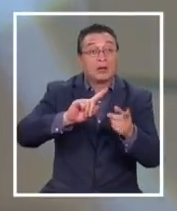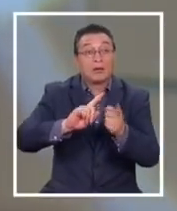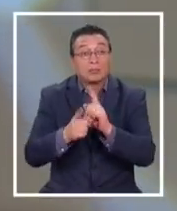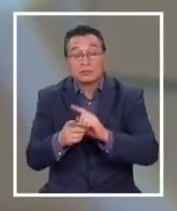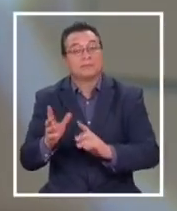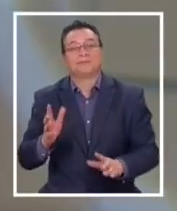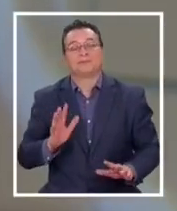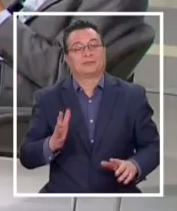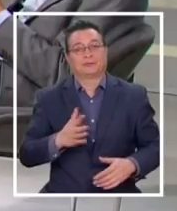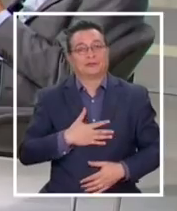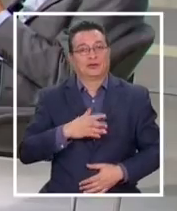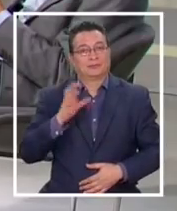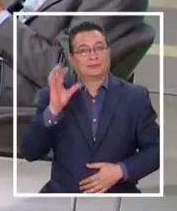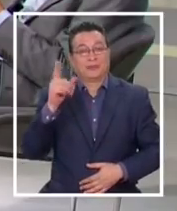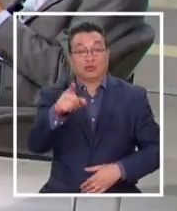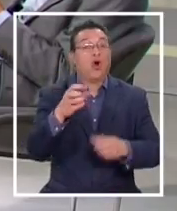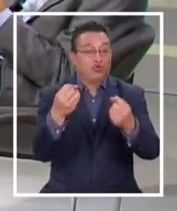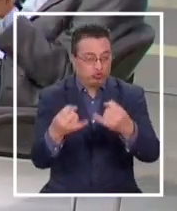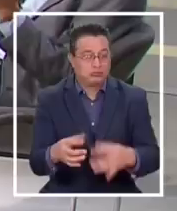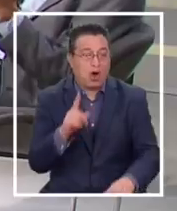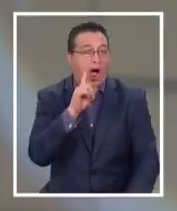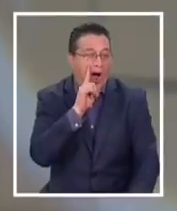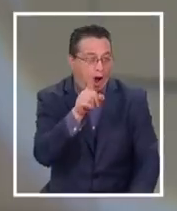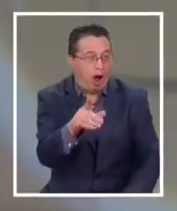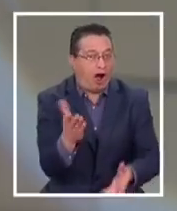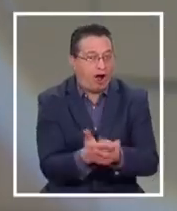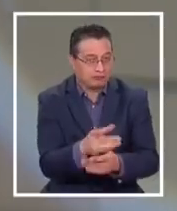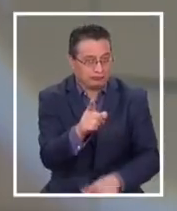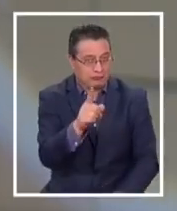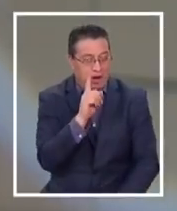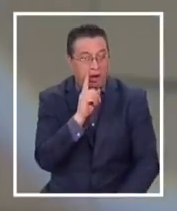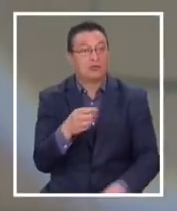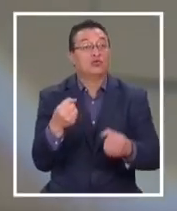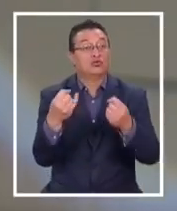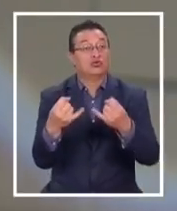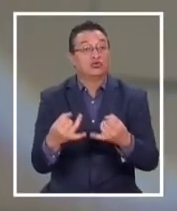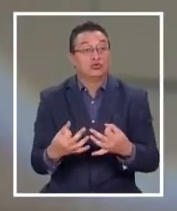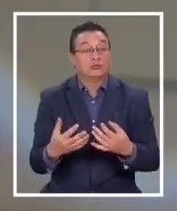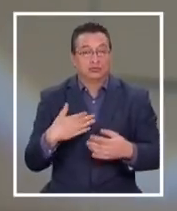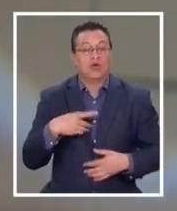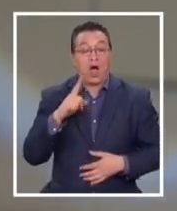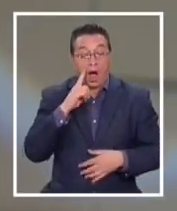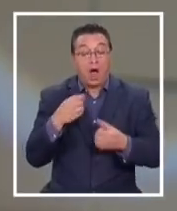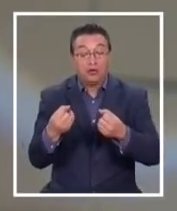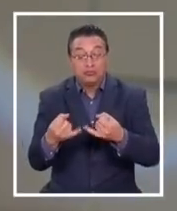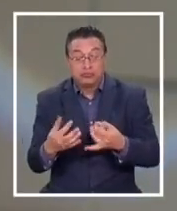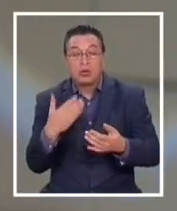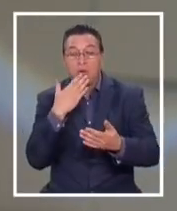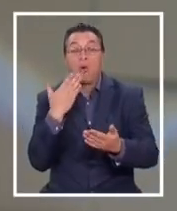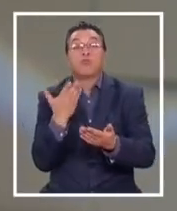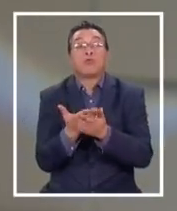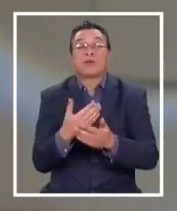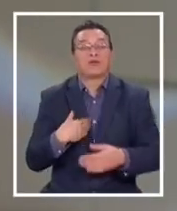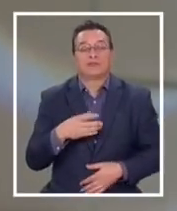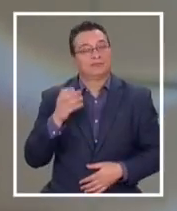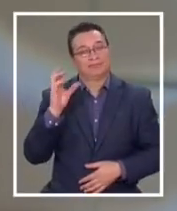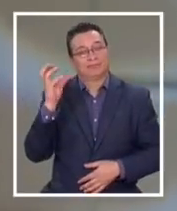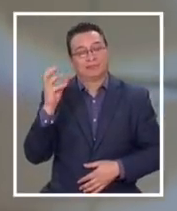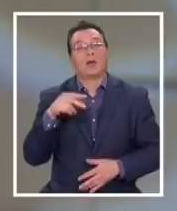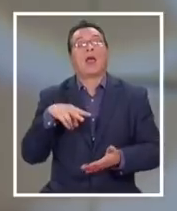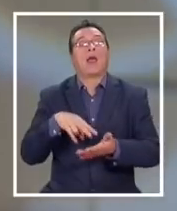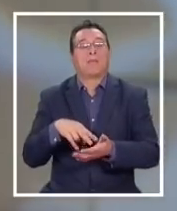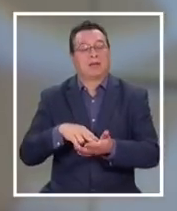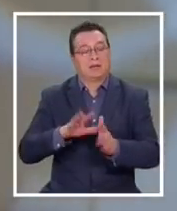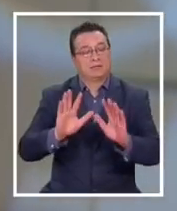imposible saberlo. Pero los números todavía. Usted los tiene, subsecretario. Los números indican que sí. Pero no la discusión ni la propuesta del Ministerio de Salud, así que hay que esperar a